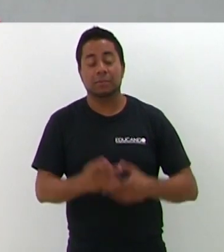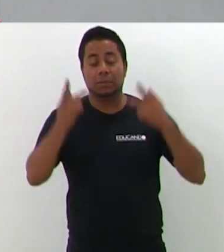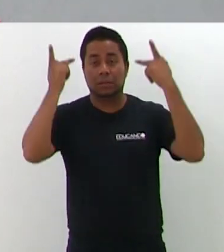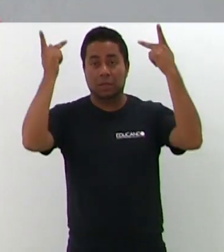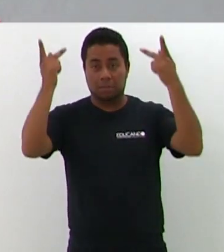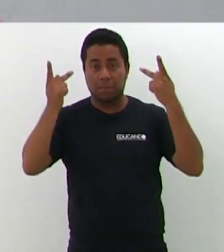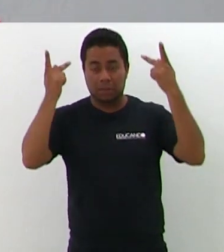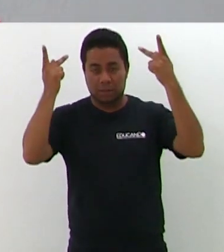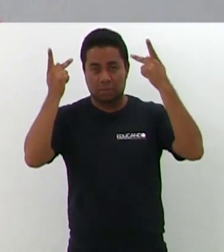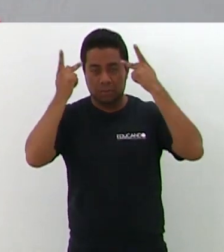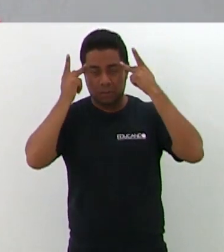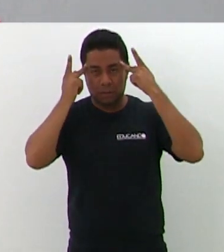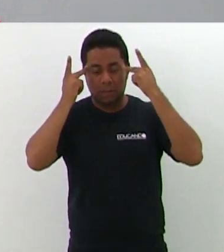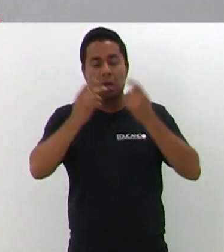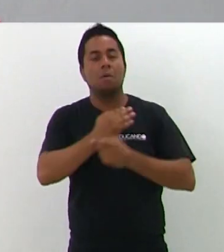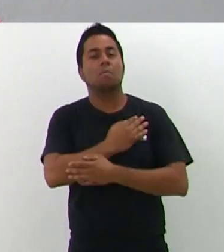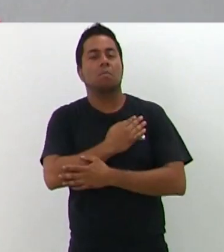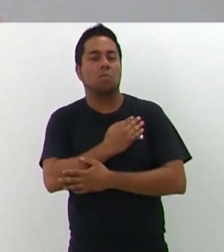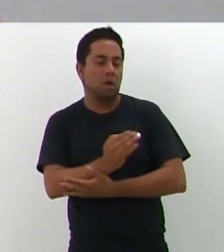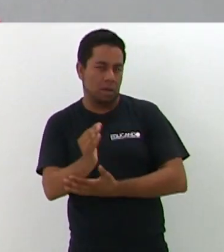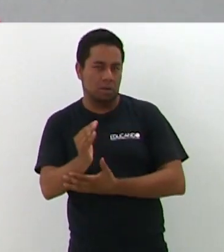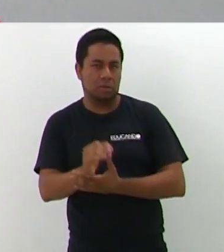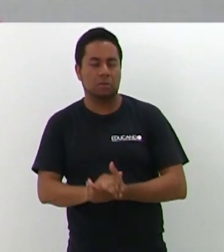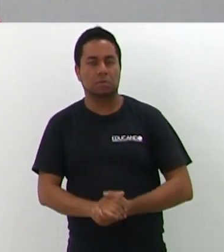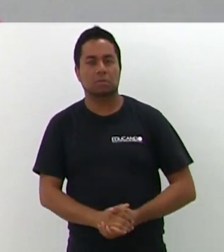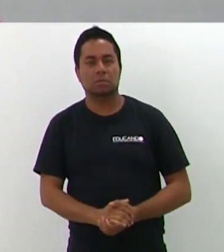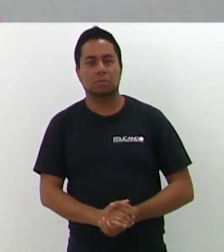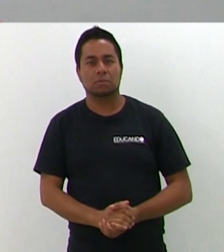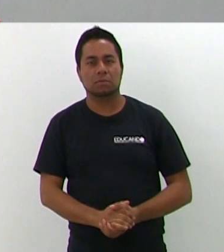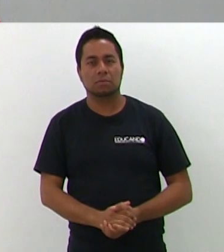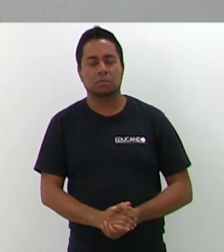príncipe bueno.